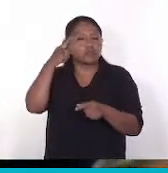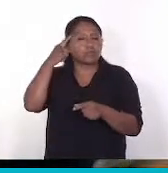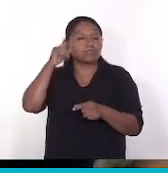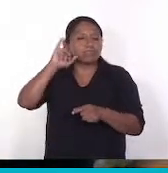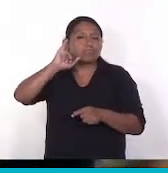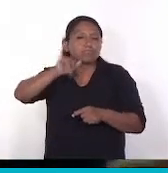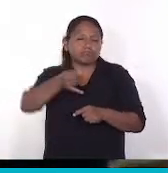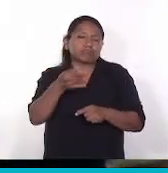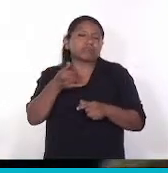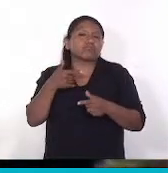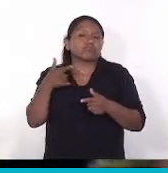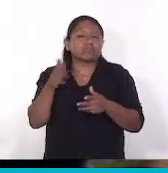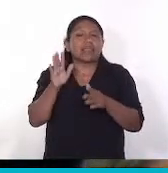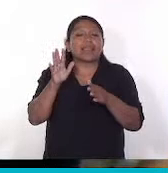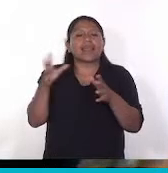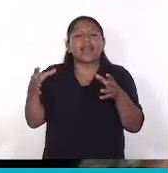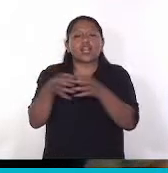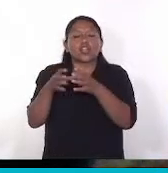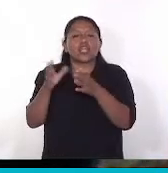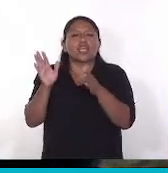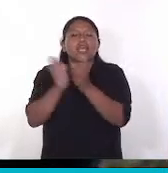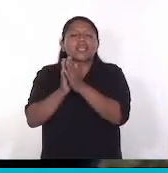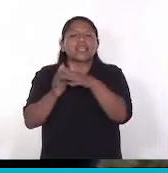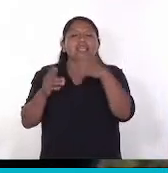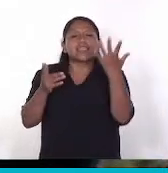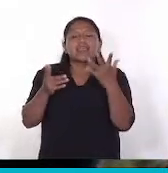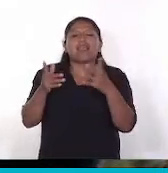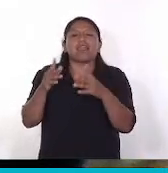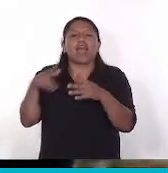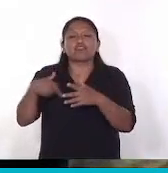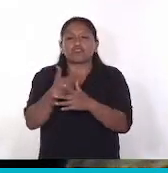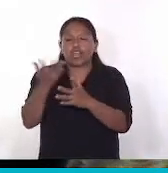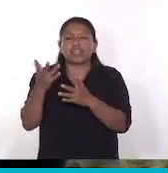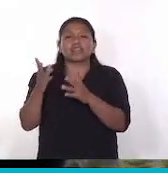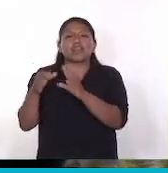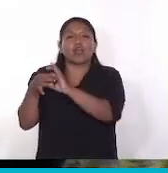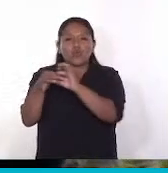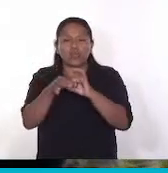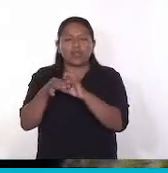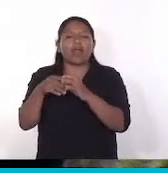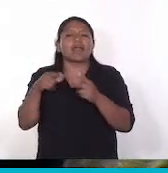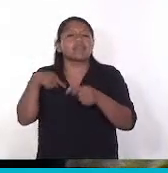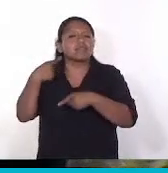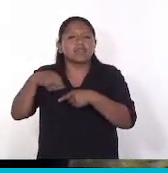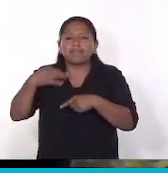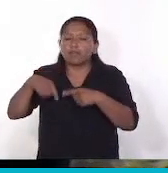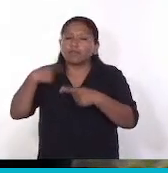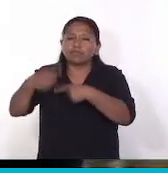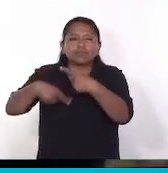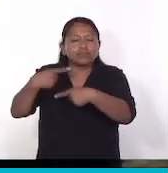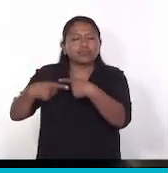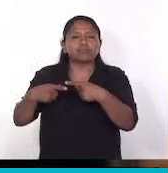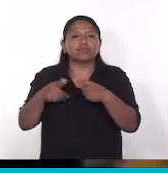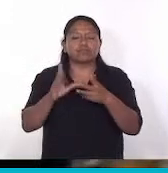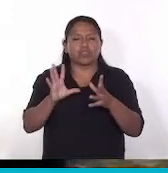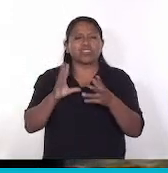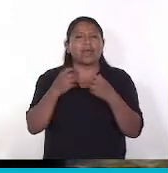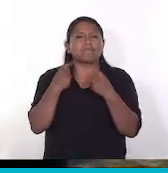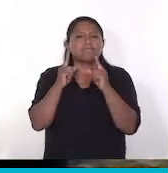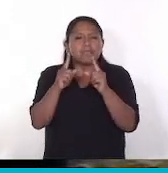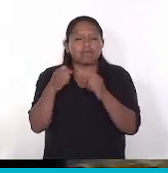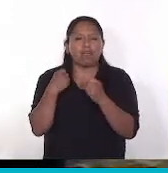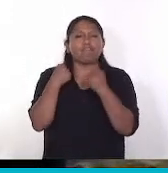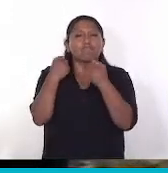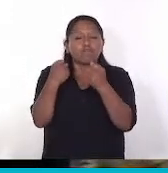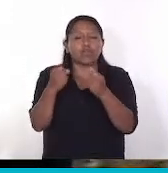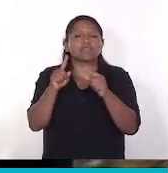que desde Izquierda Socialista en el Frente de Izquierda Unidad tenemos que seguir dando. Con esa misma fuerza es